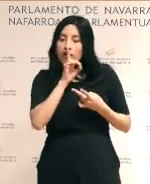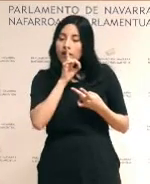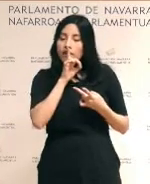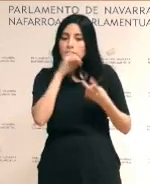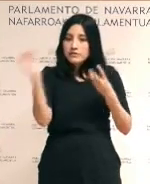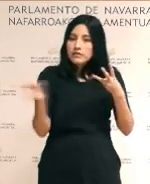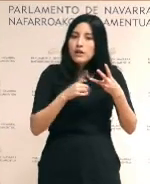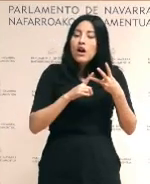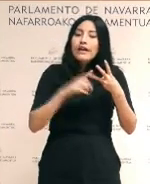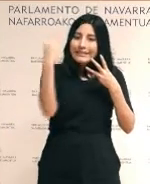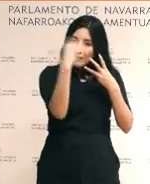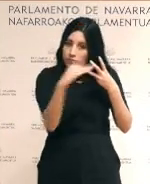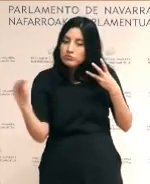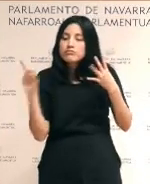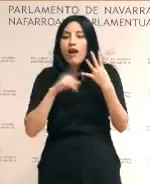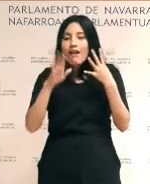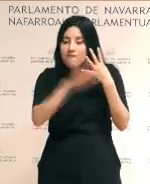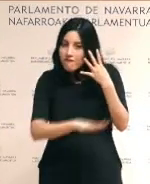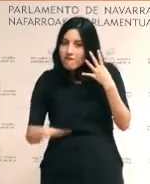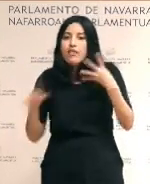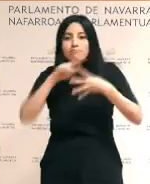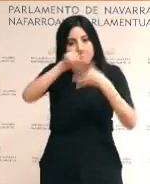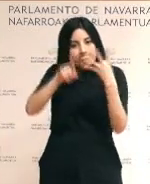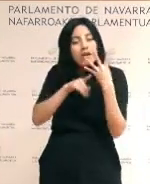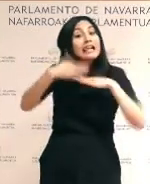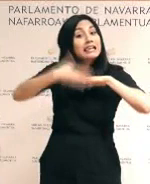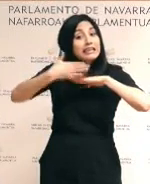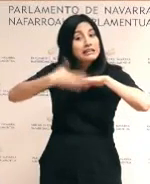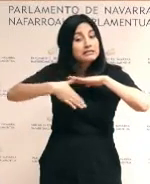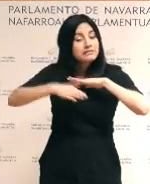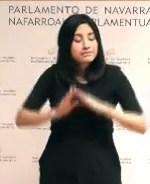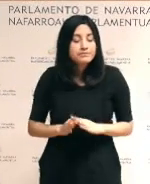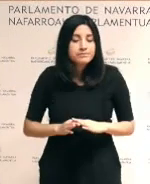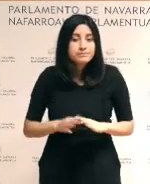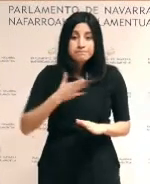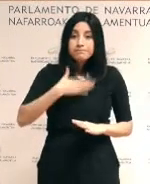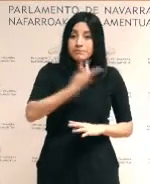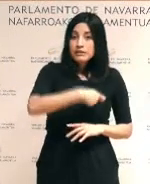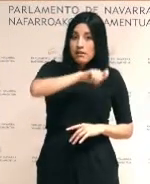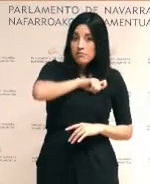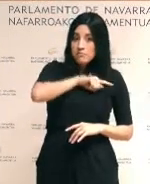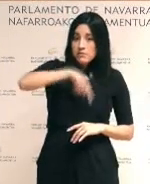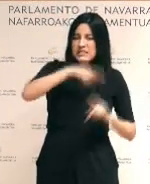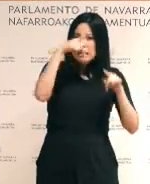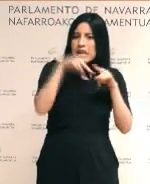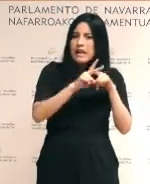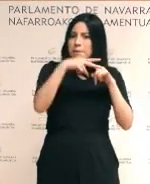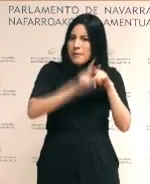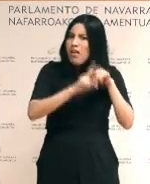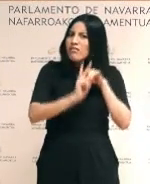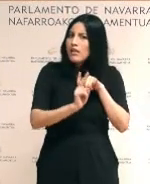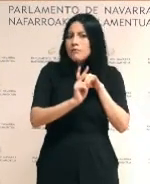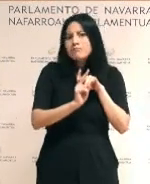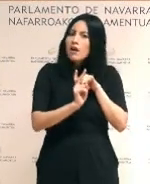de la juventud y de la infancia. En nuestro país disponemos ya de herramientas suficientes para reglamentar la actividad